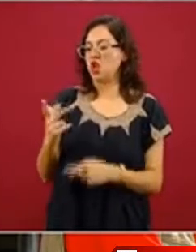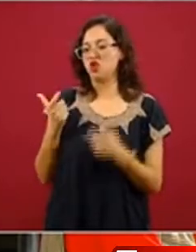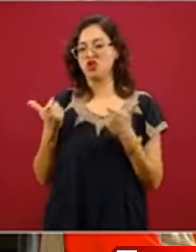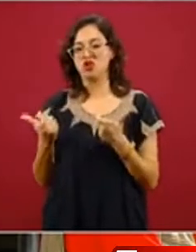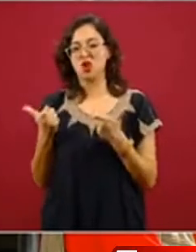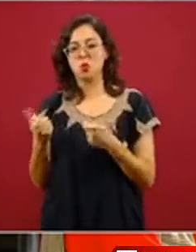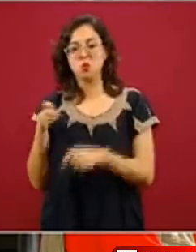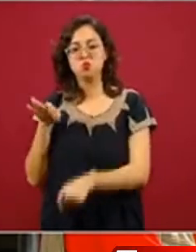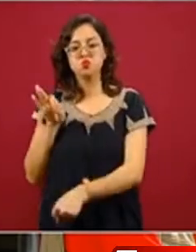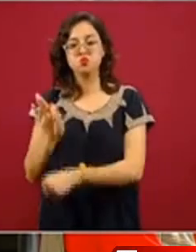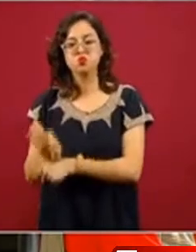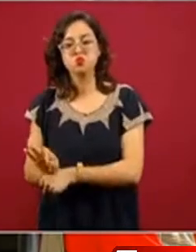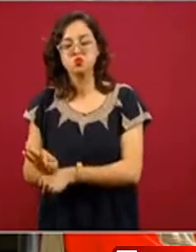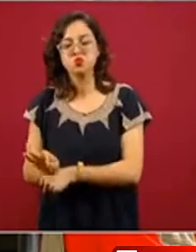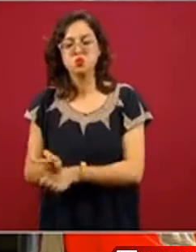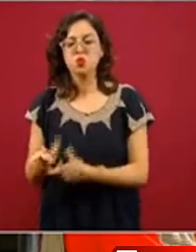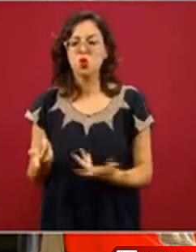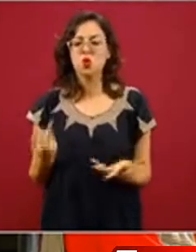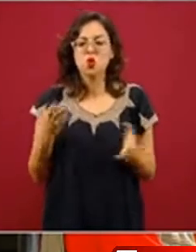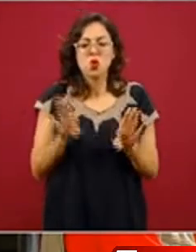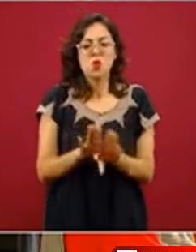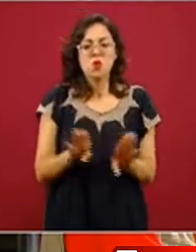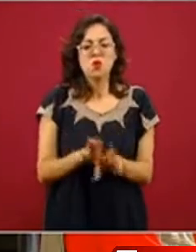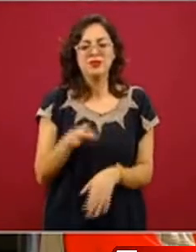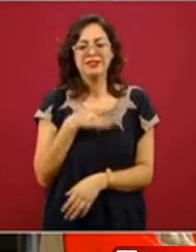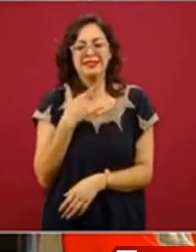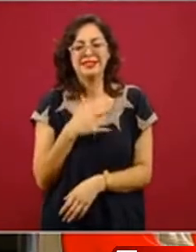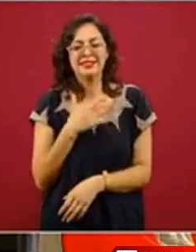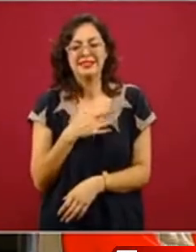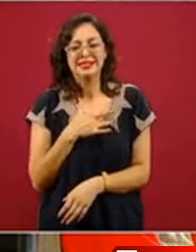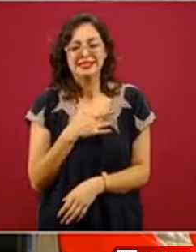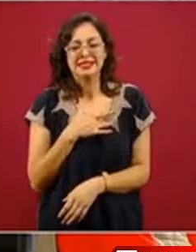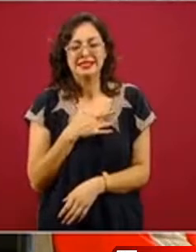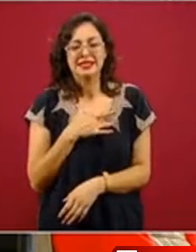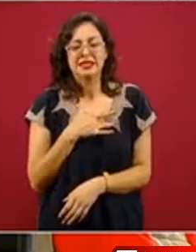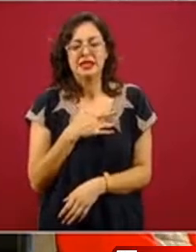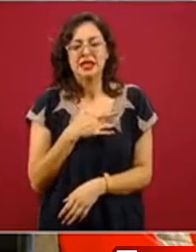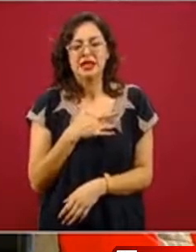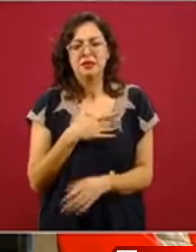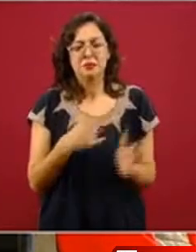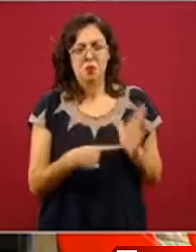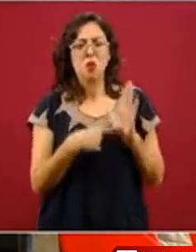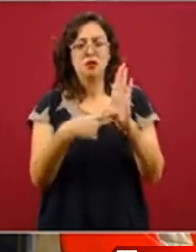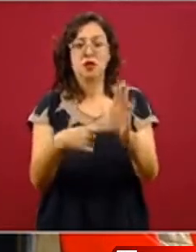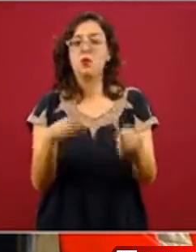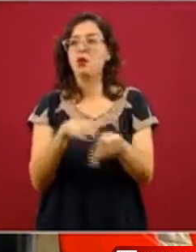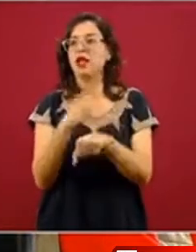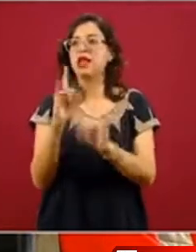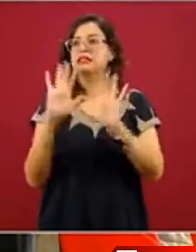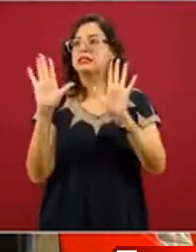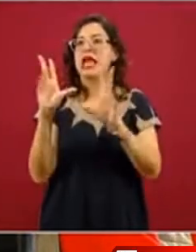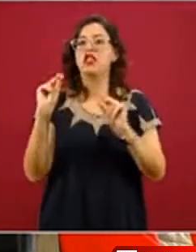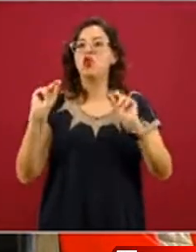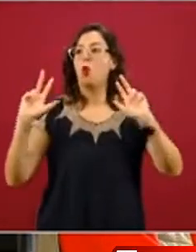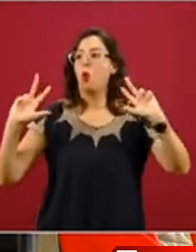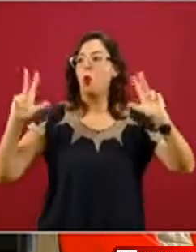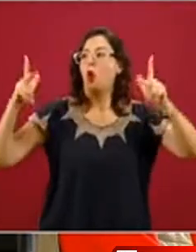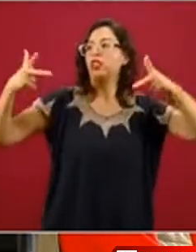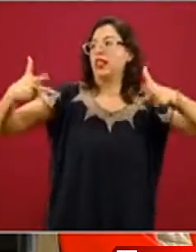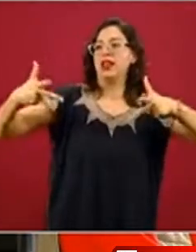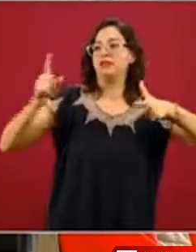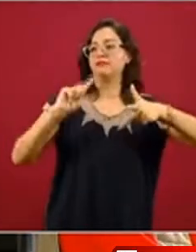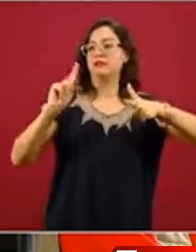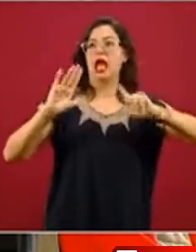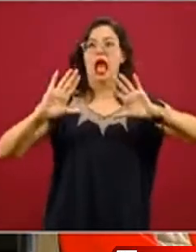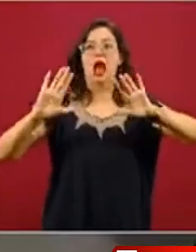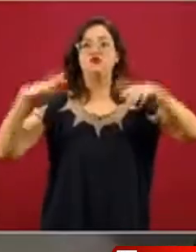Entonces, conocer esta parte de que no se mencionó fuera de cámaras y que, de alguna manera creo que el público de México tiene derecho a